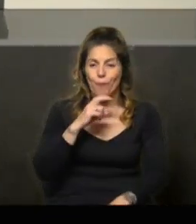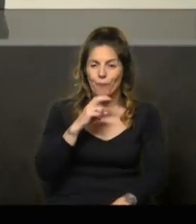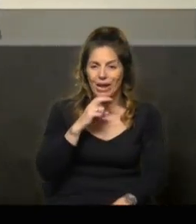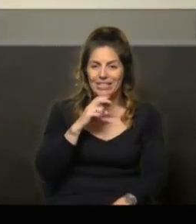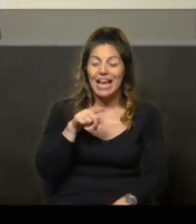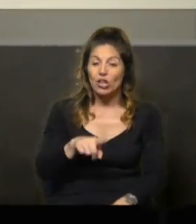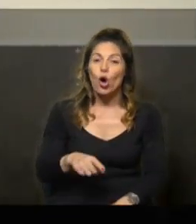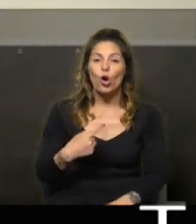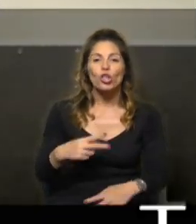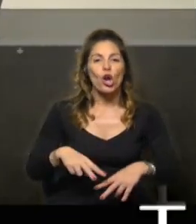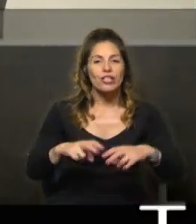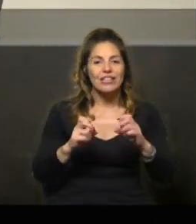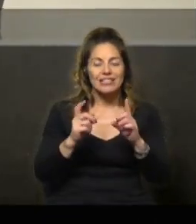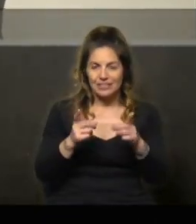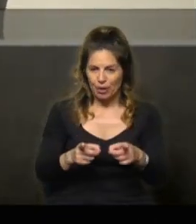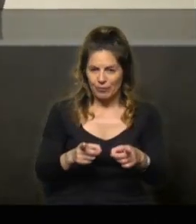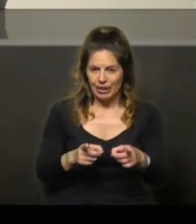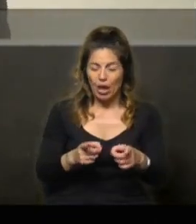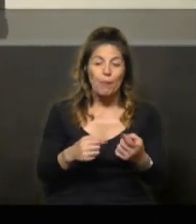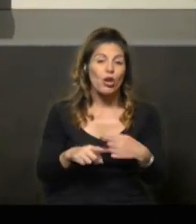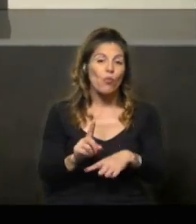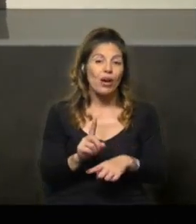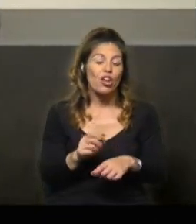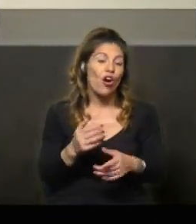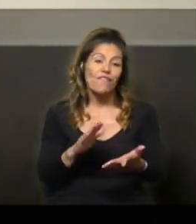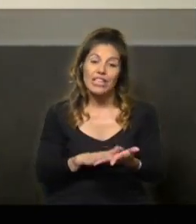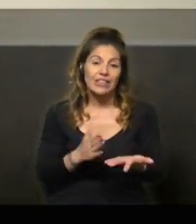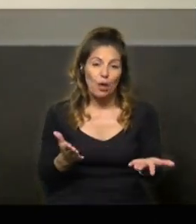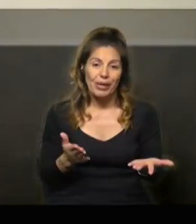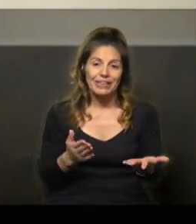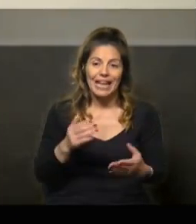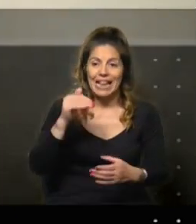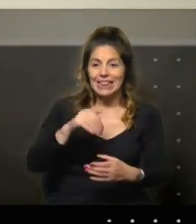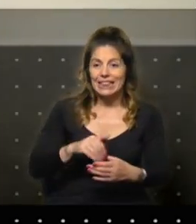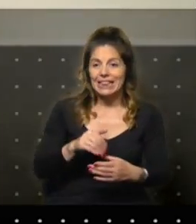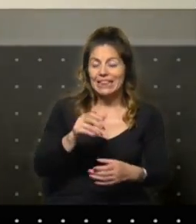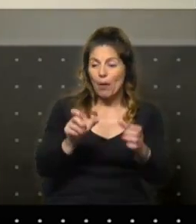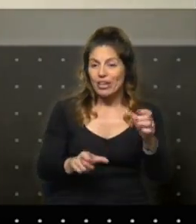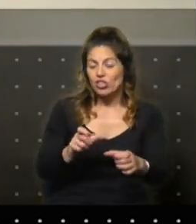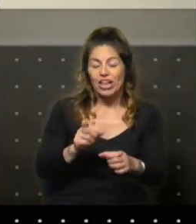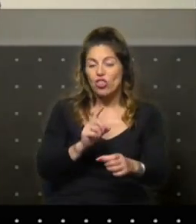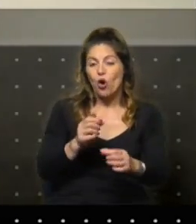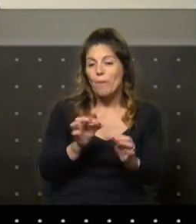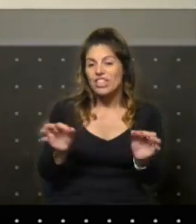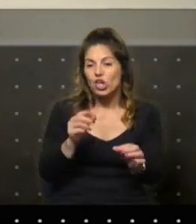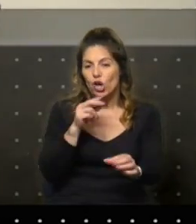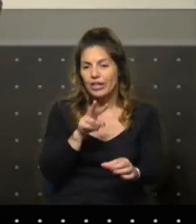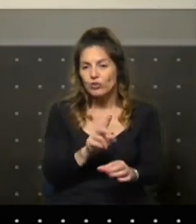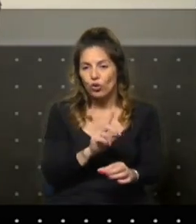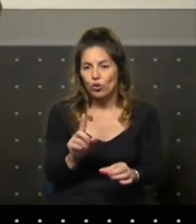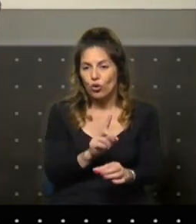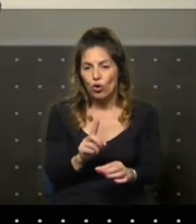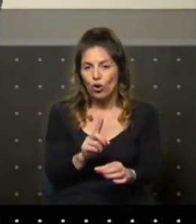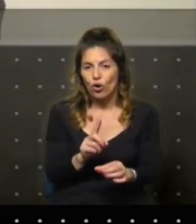otro de los análisis también pero bueno evidentemente el electorado no No midió esas cuestiones el electorado